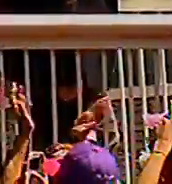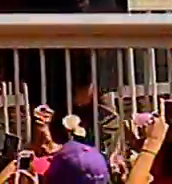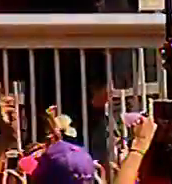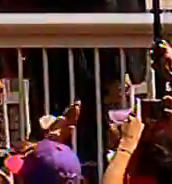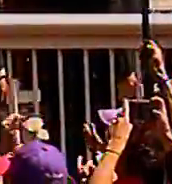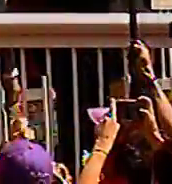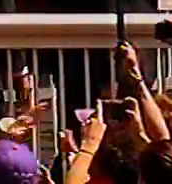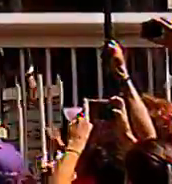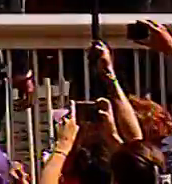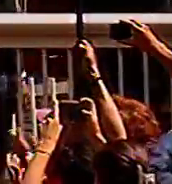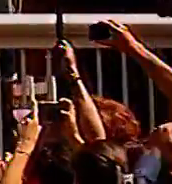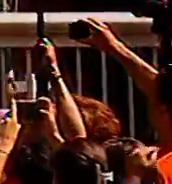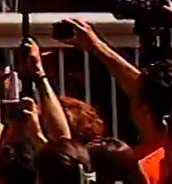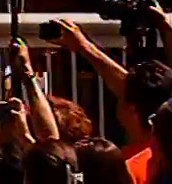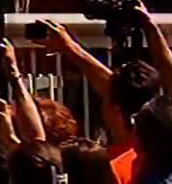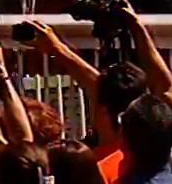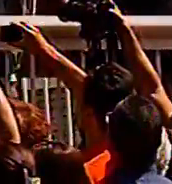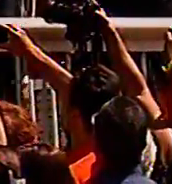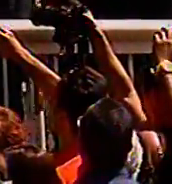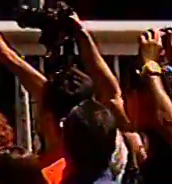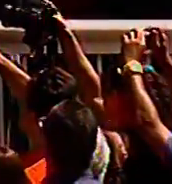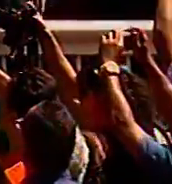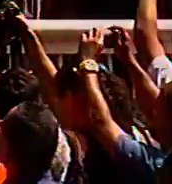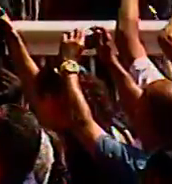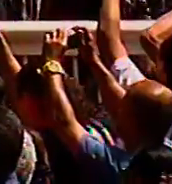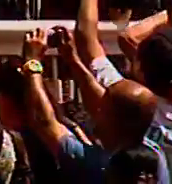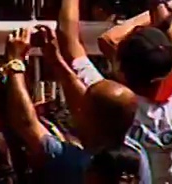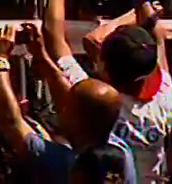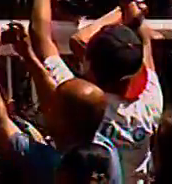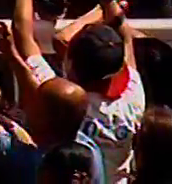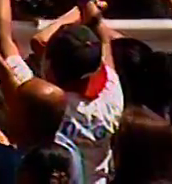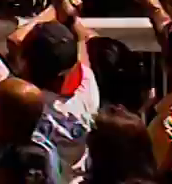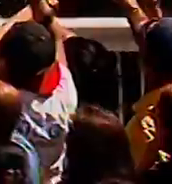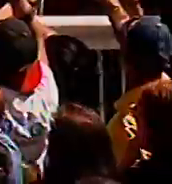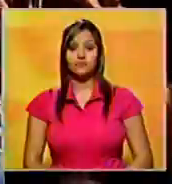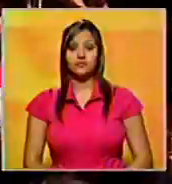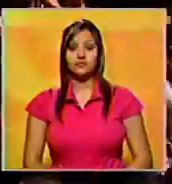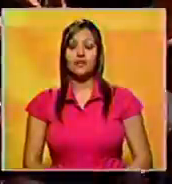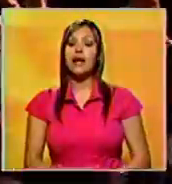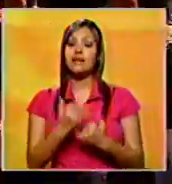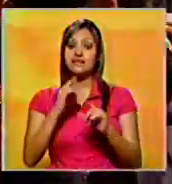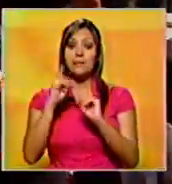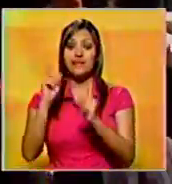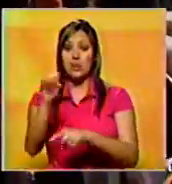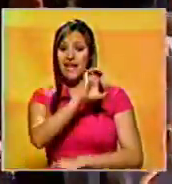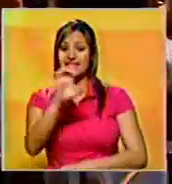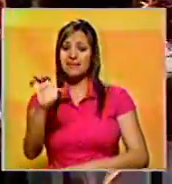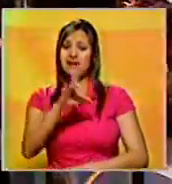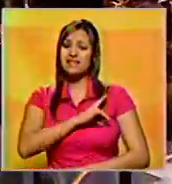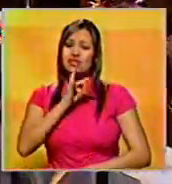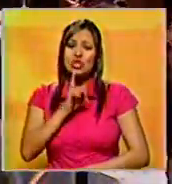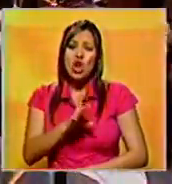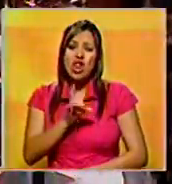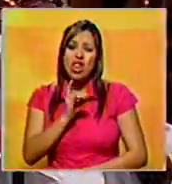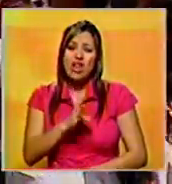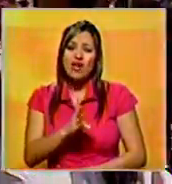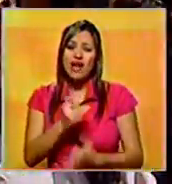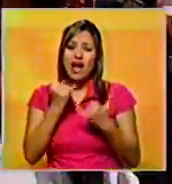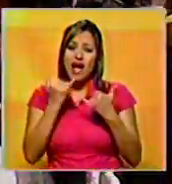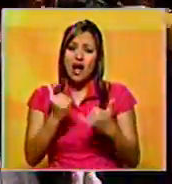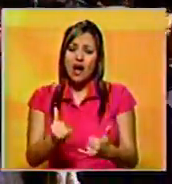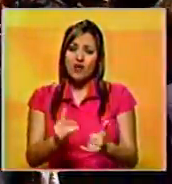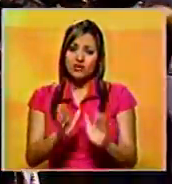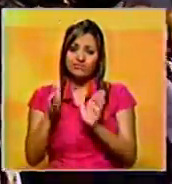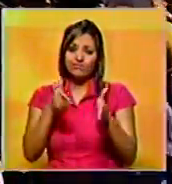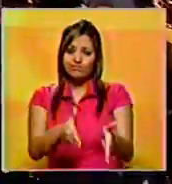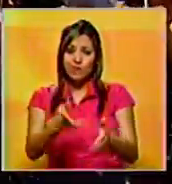Bueno, y volvemos al cementerio del Este. Esto que estamos observando es el momento más doloroso en el cual están trasladando los